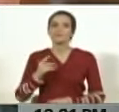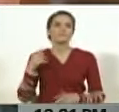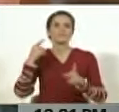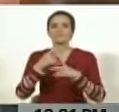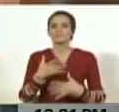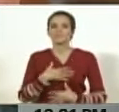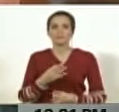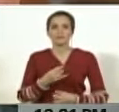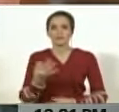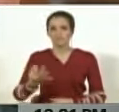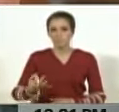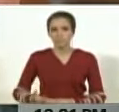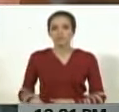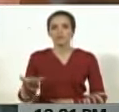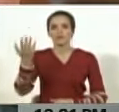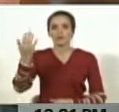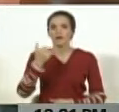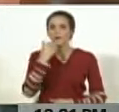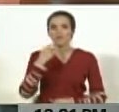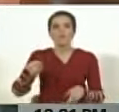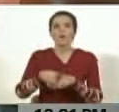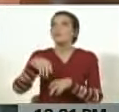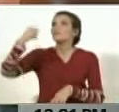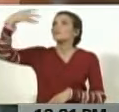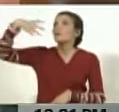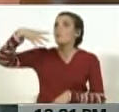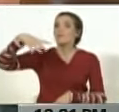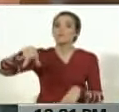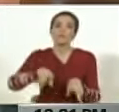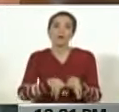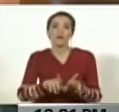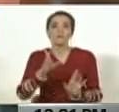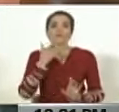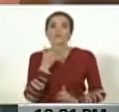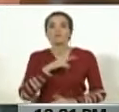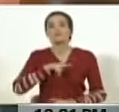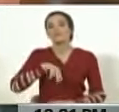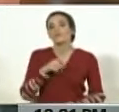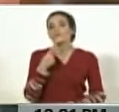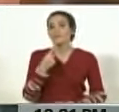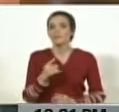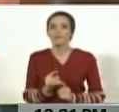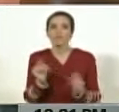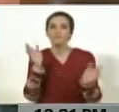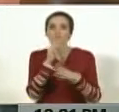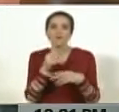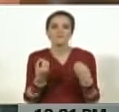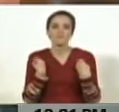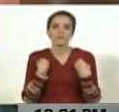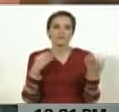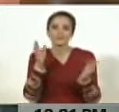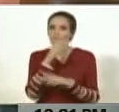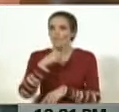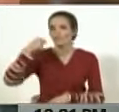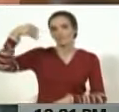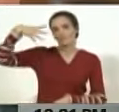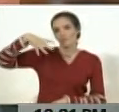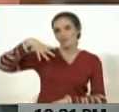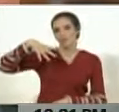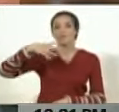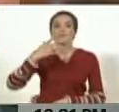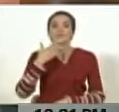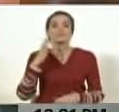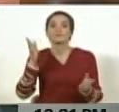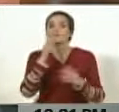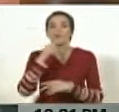es fundamental. Es como un sol, como si estuviéramos diciendo, no hay día si no hay sol. O sea, cuando no